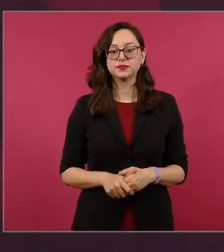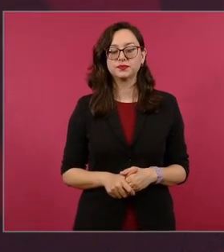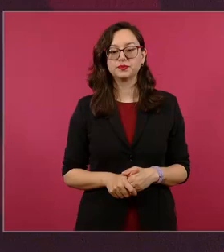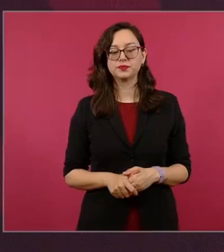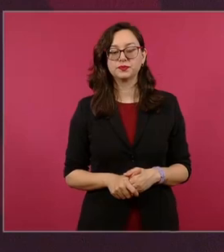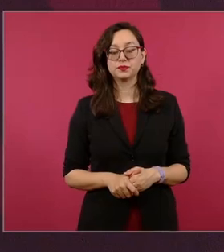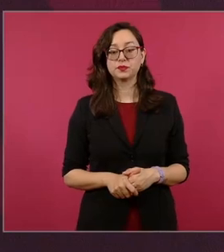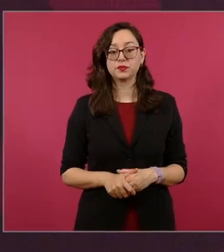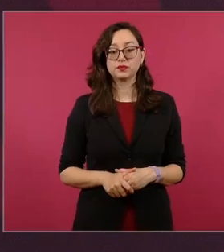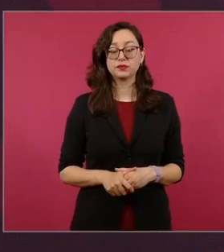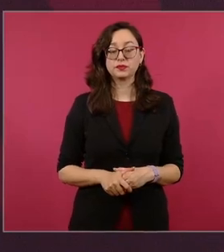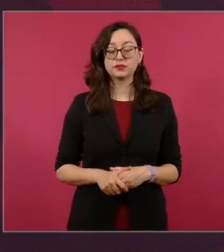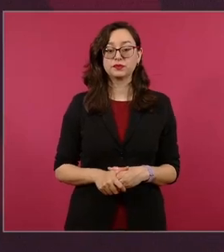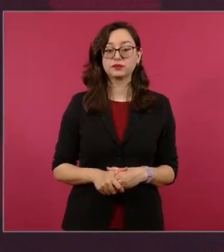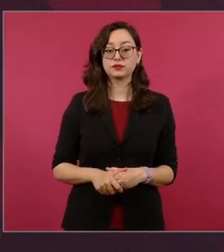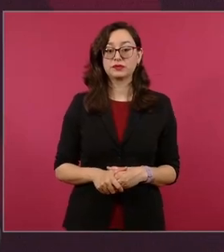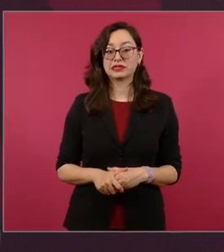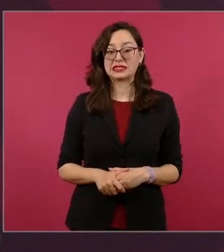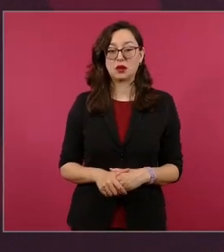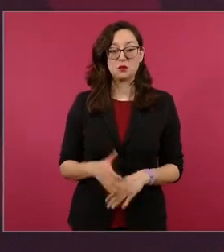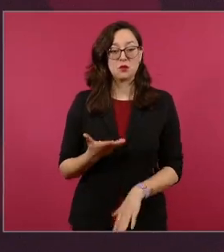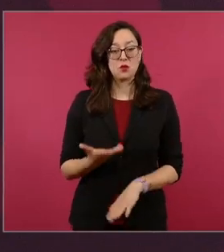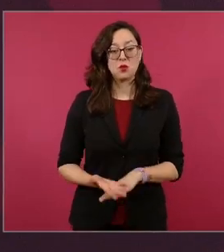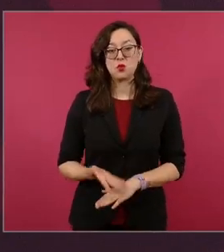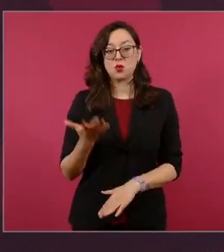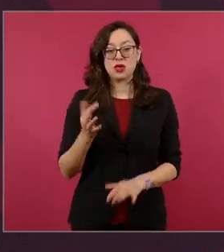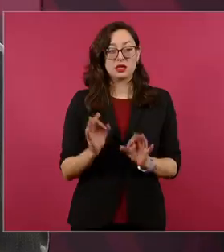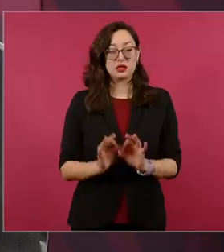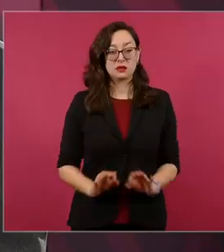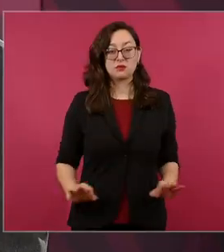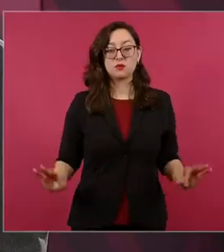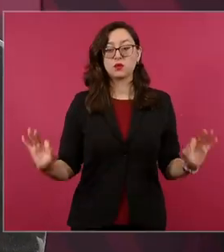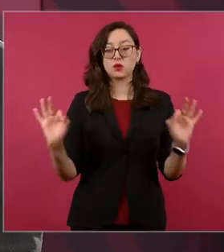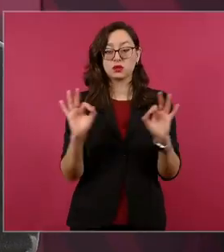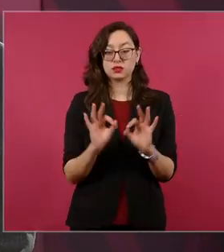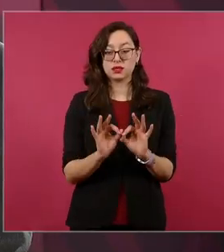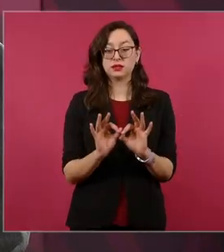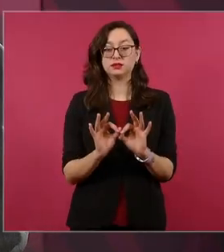es fundamental en lo que corresponde a la